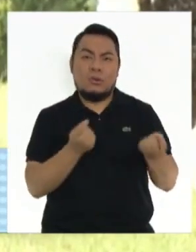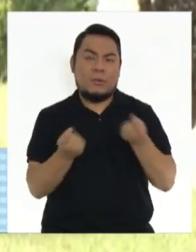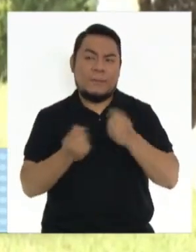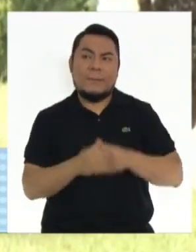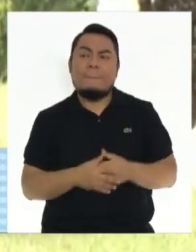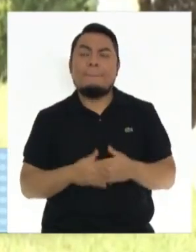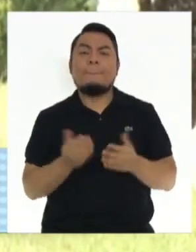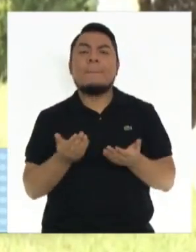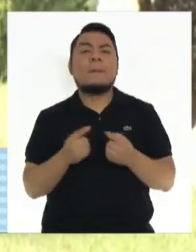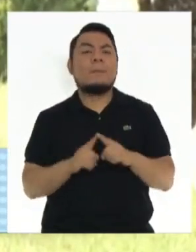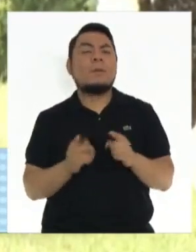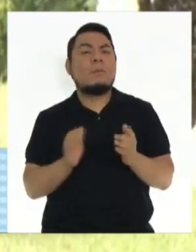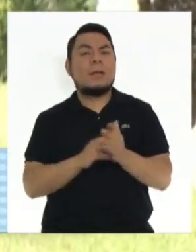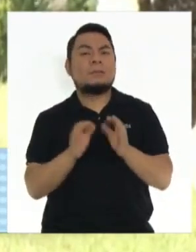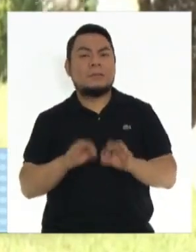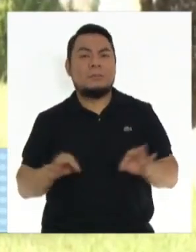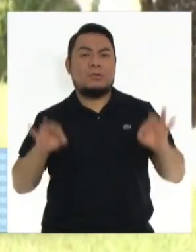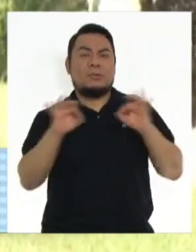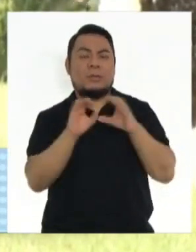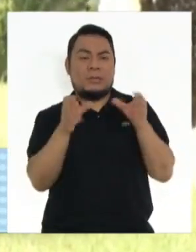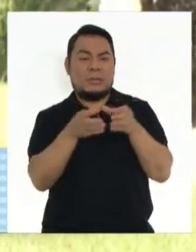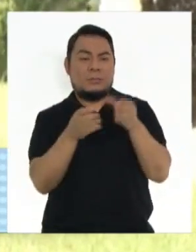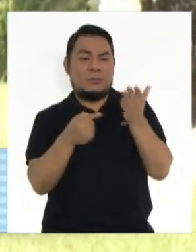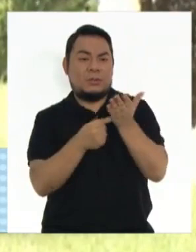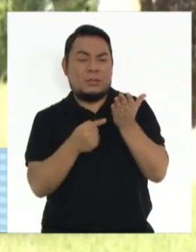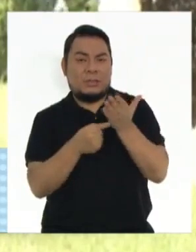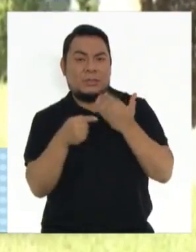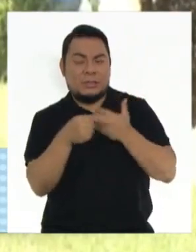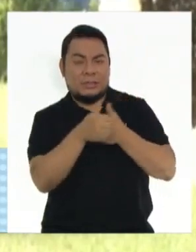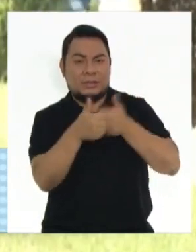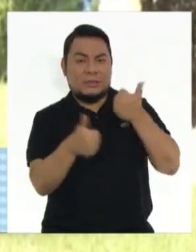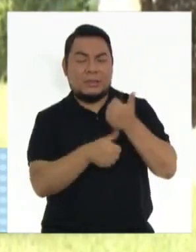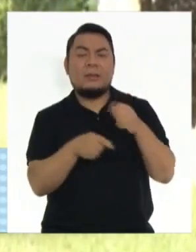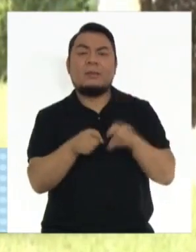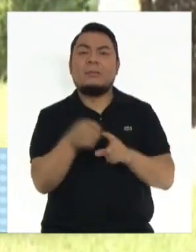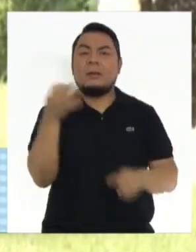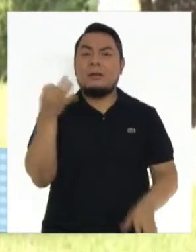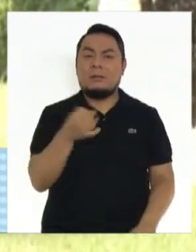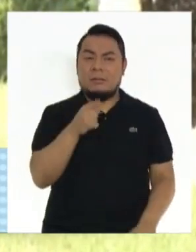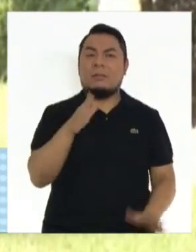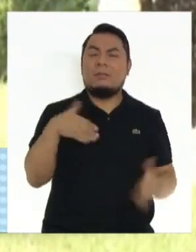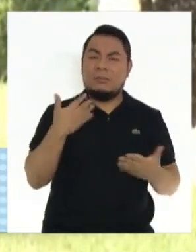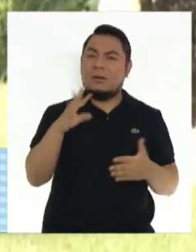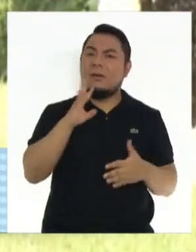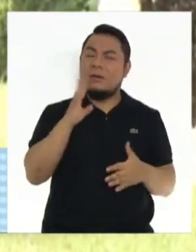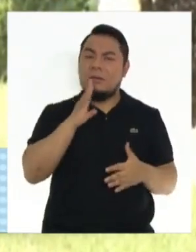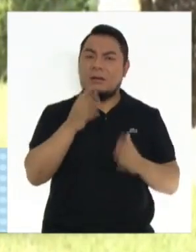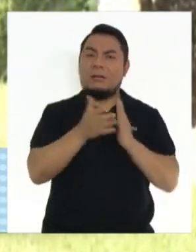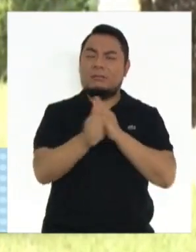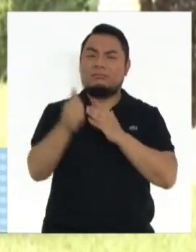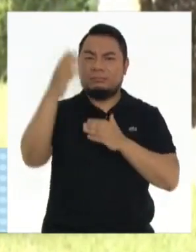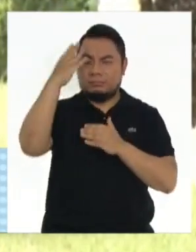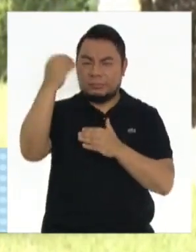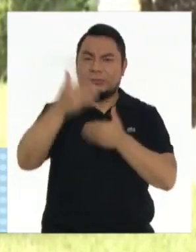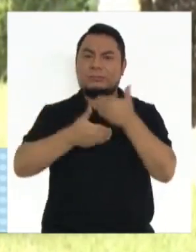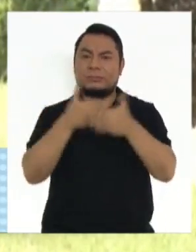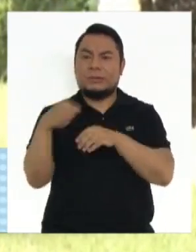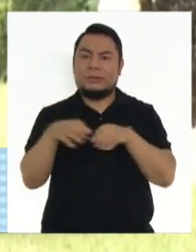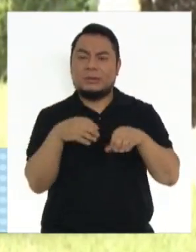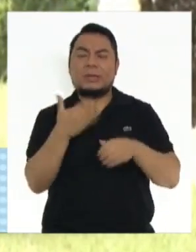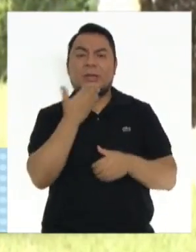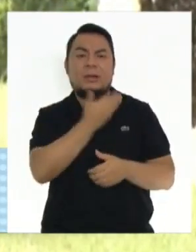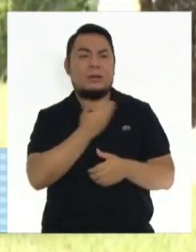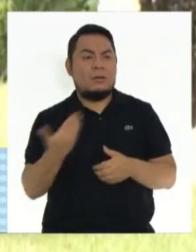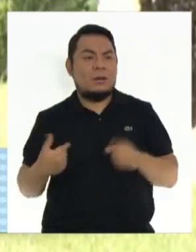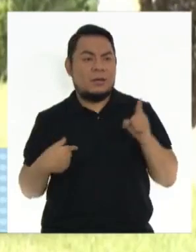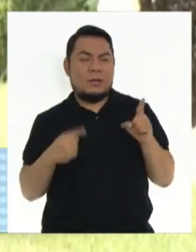que más importante que un equipo técnico es la calidad, la capacidad, la palabra de quien pretende gobernar